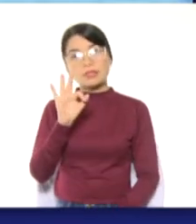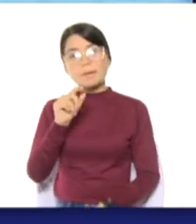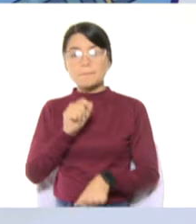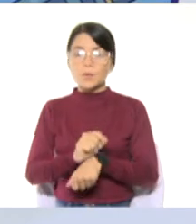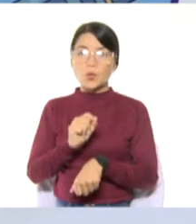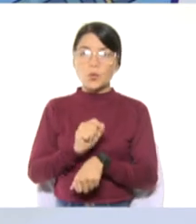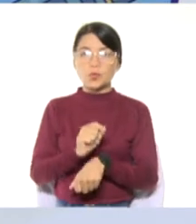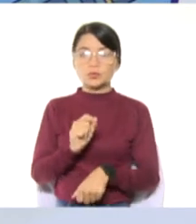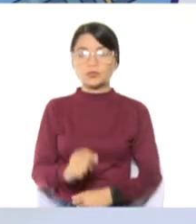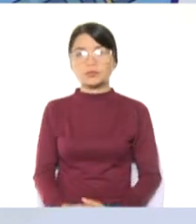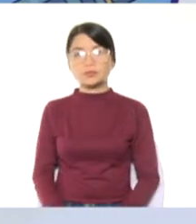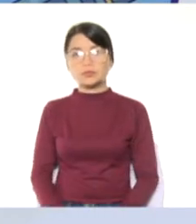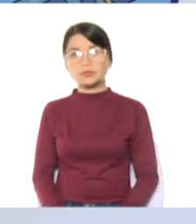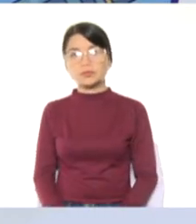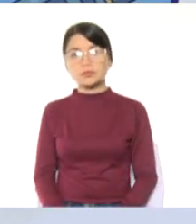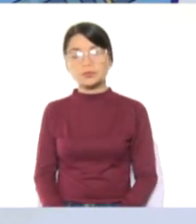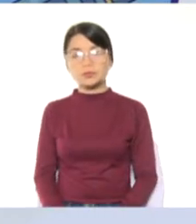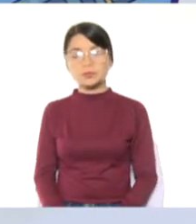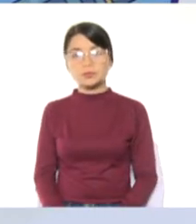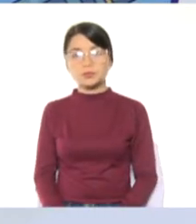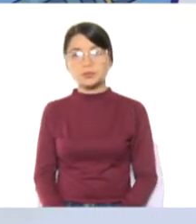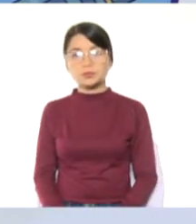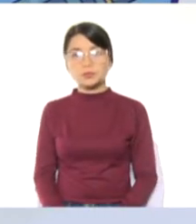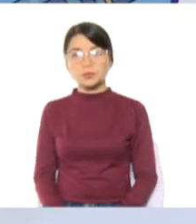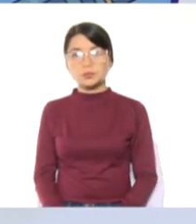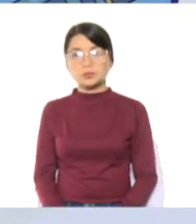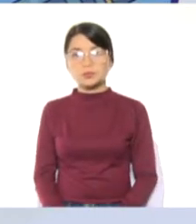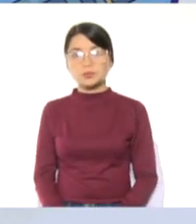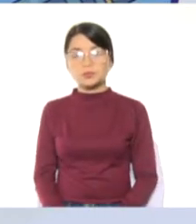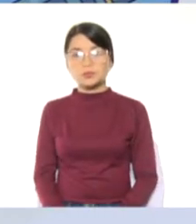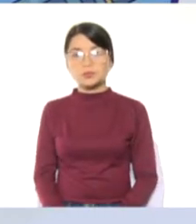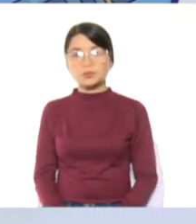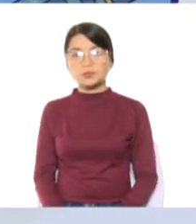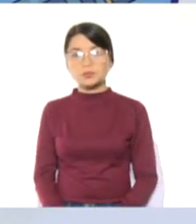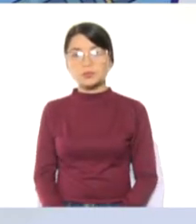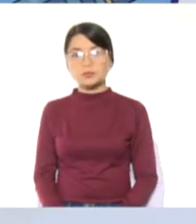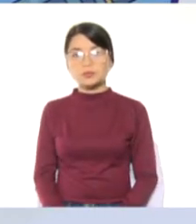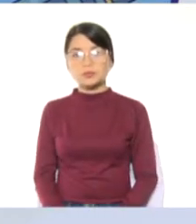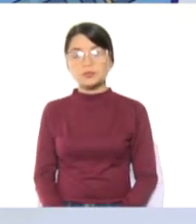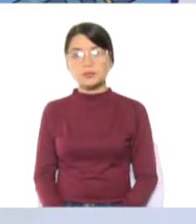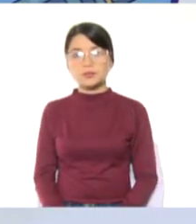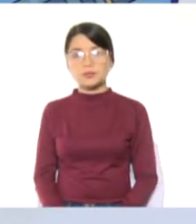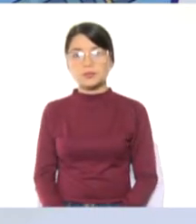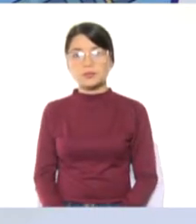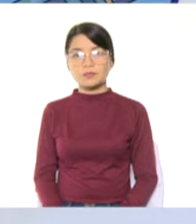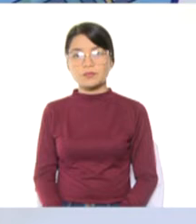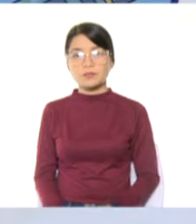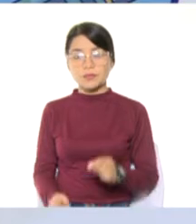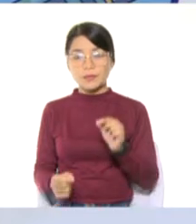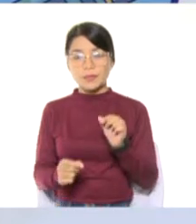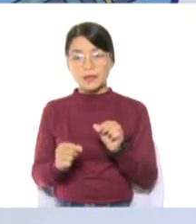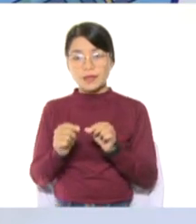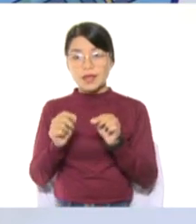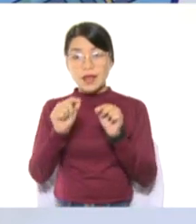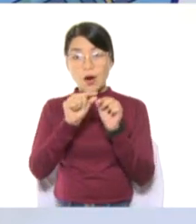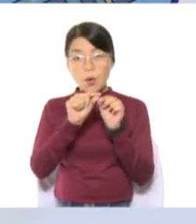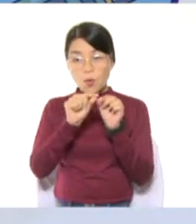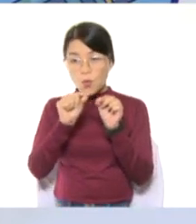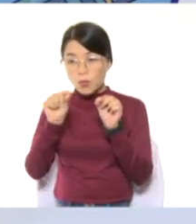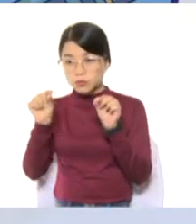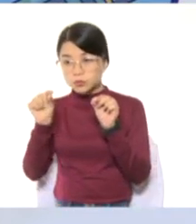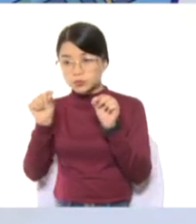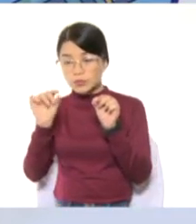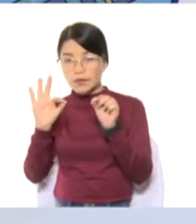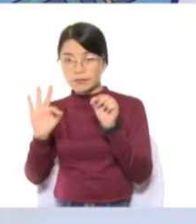utilizamos la palabra de arriba, o'clock, que es en punto, que son las 12, y la aguja pequeña tiene que estar en el 3, lo que nos dice que son las 3 en punto,